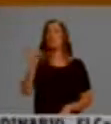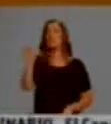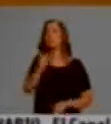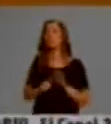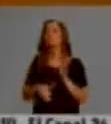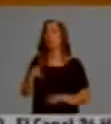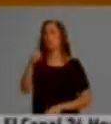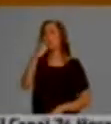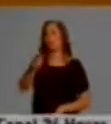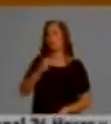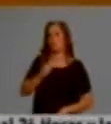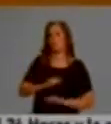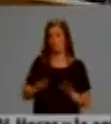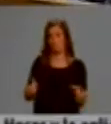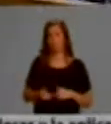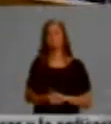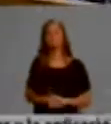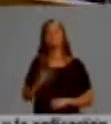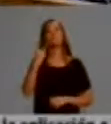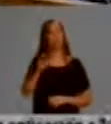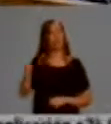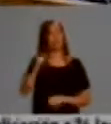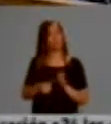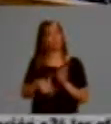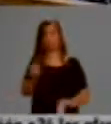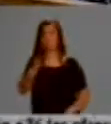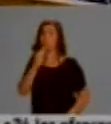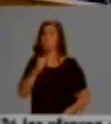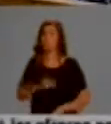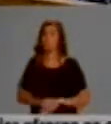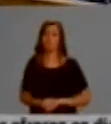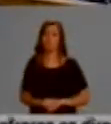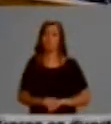20 años. Durante más de 20 años.